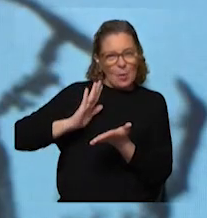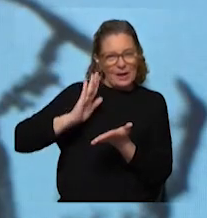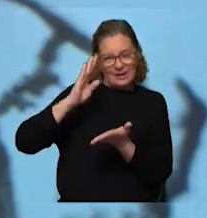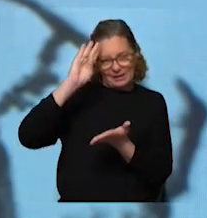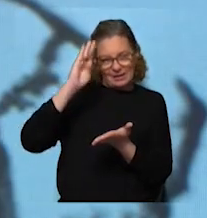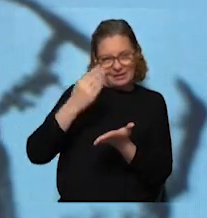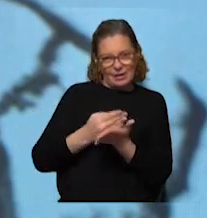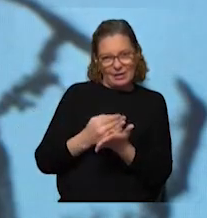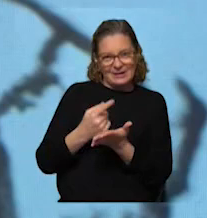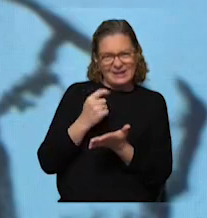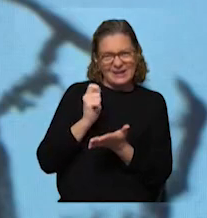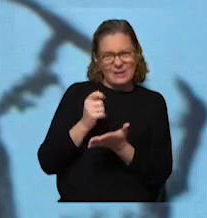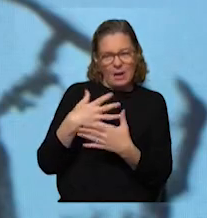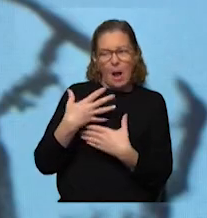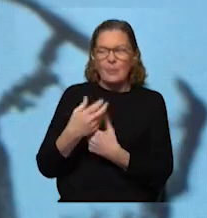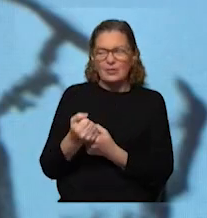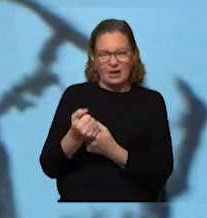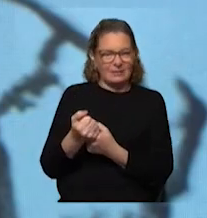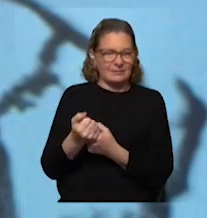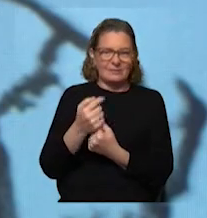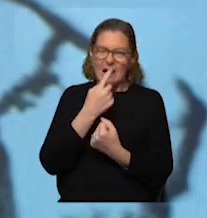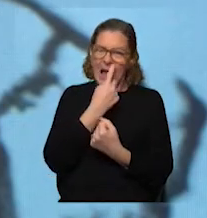entendés Quién va a apostar y